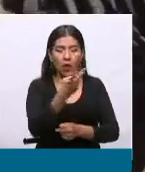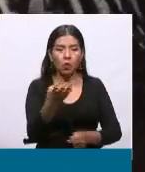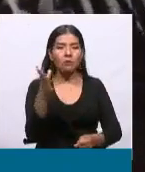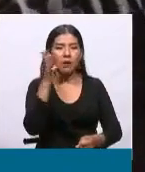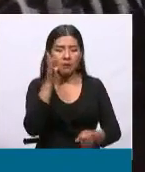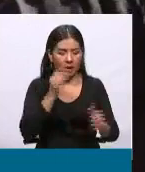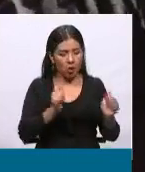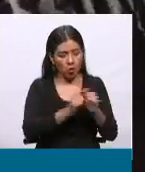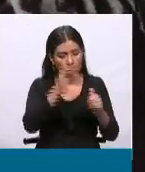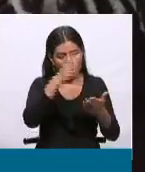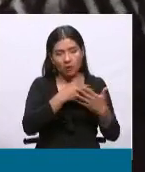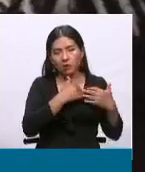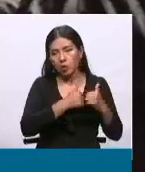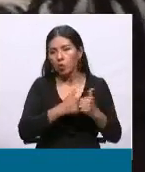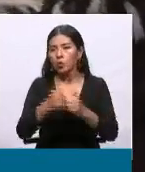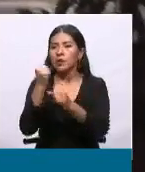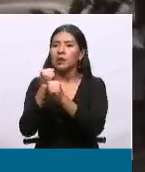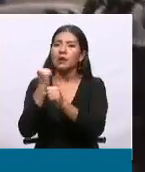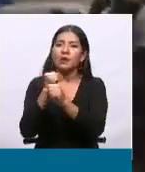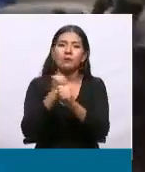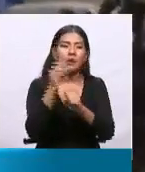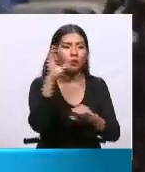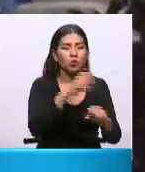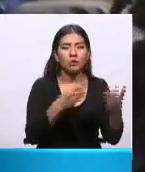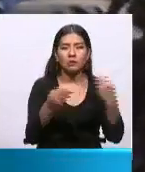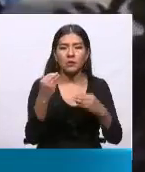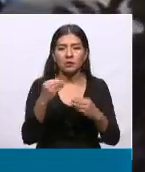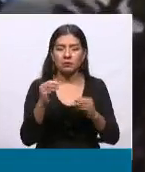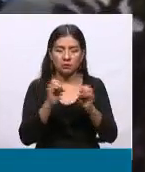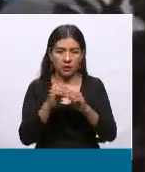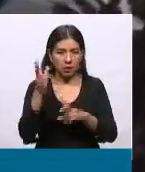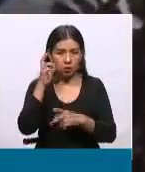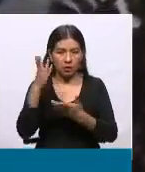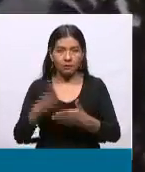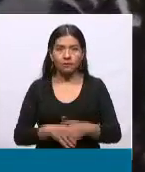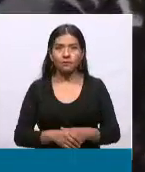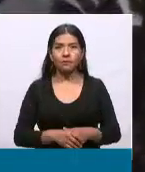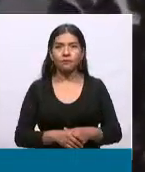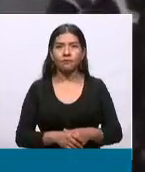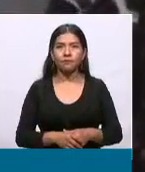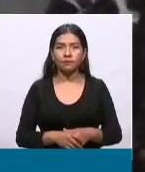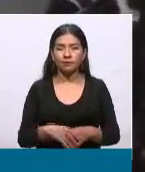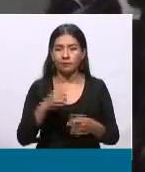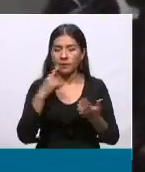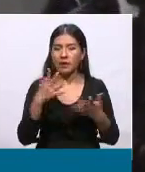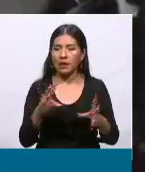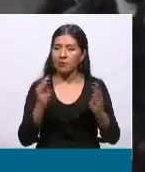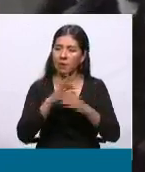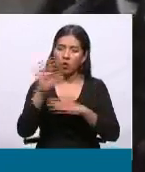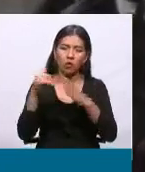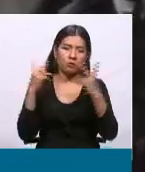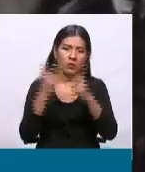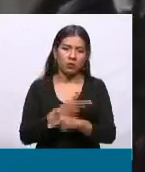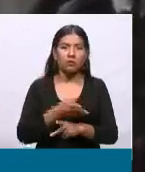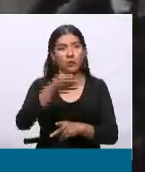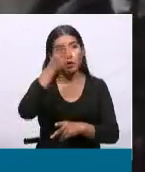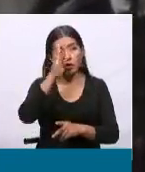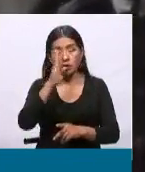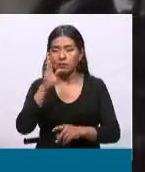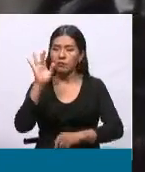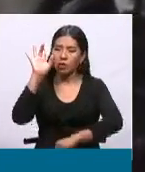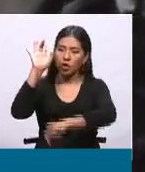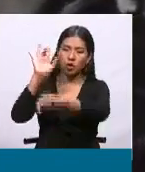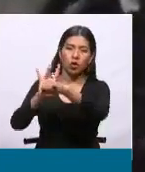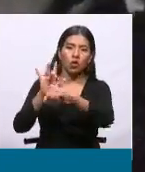sus guaguas, de trabajadores gremiales. Escuchemos. Le va a dar su merecido. Y ojalá toque su corazón a